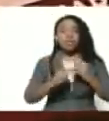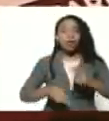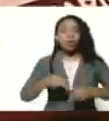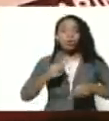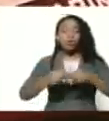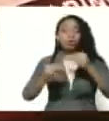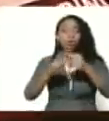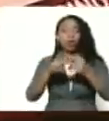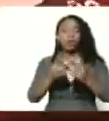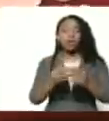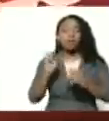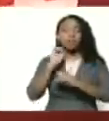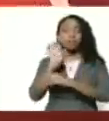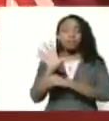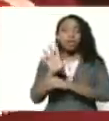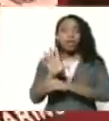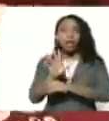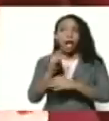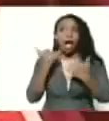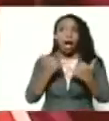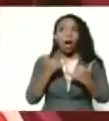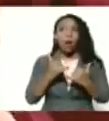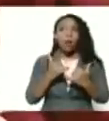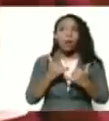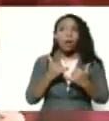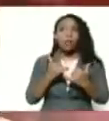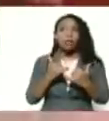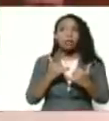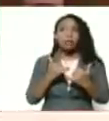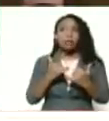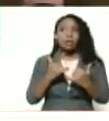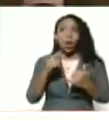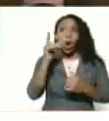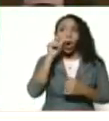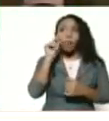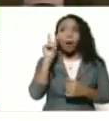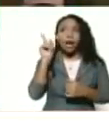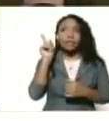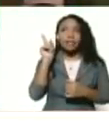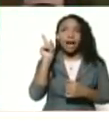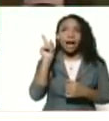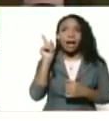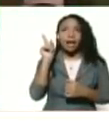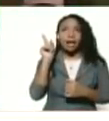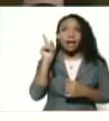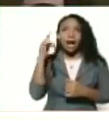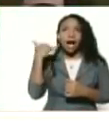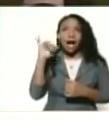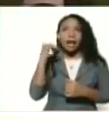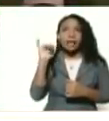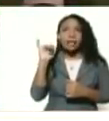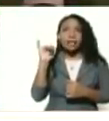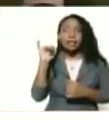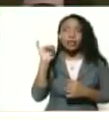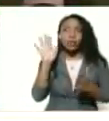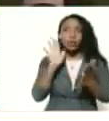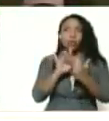de relanzamiento. Vámonos con Naúm Fernández. Allá está en San Bernardino.